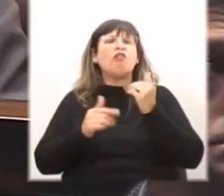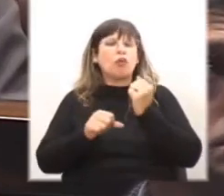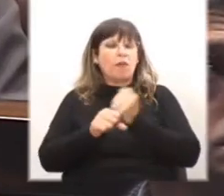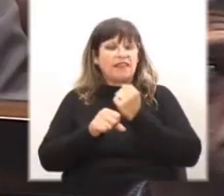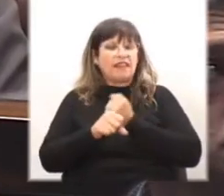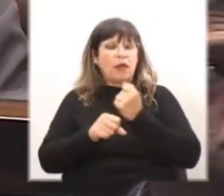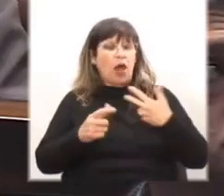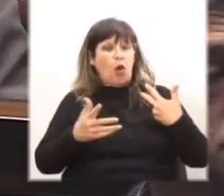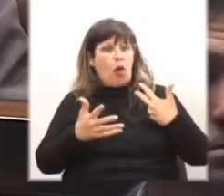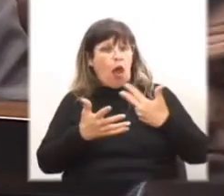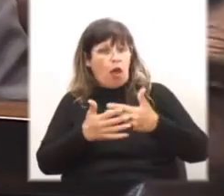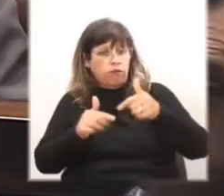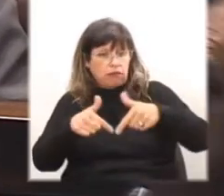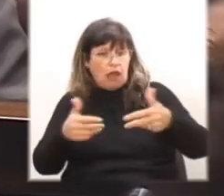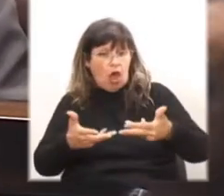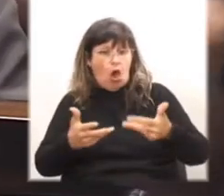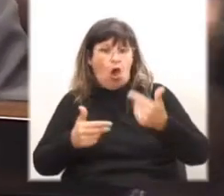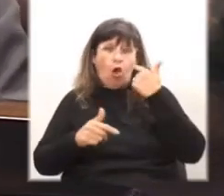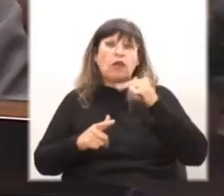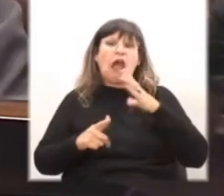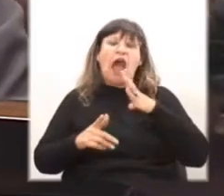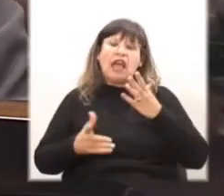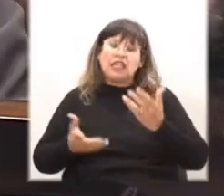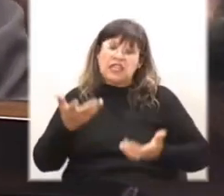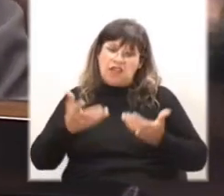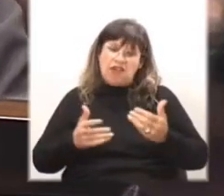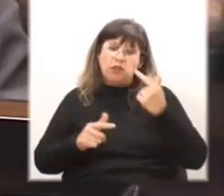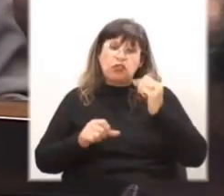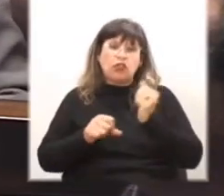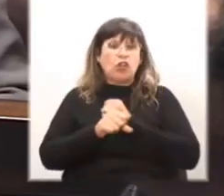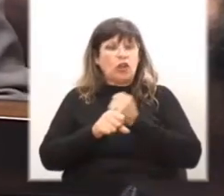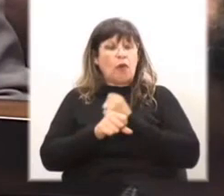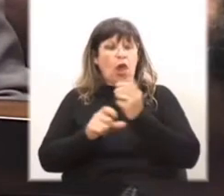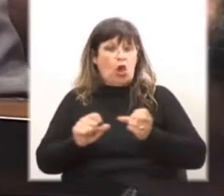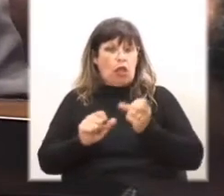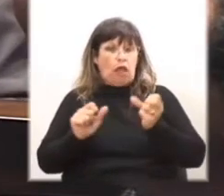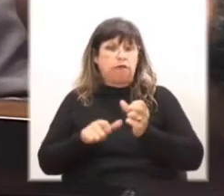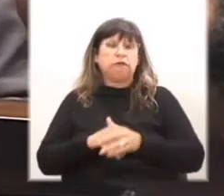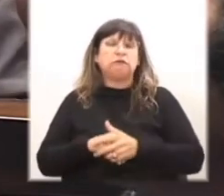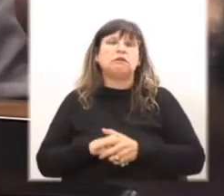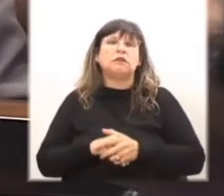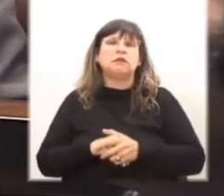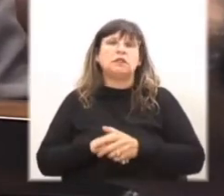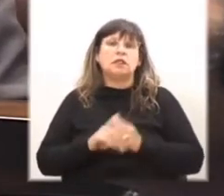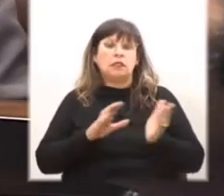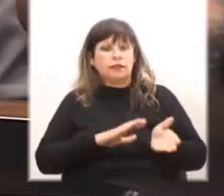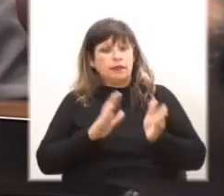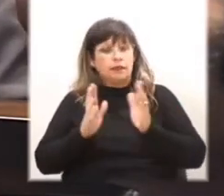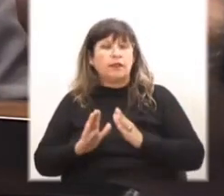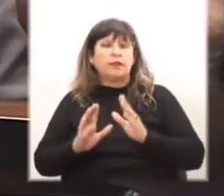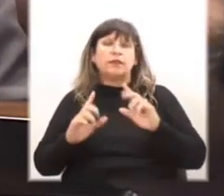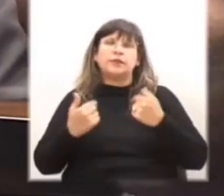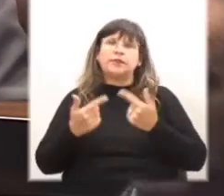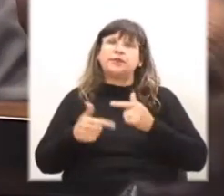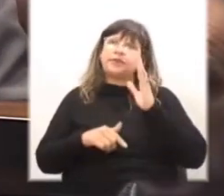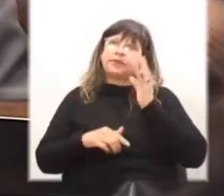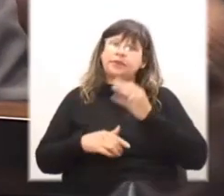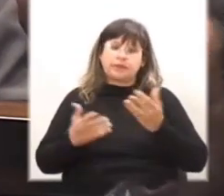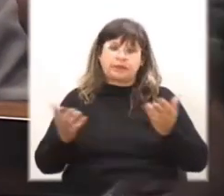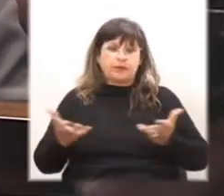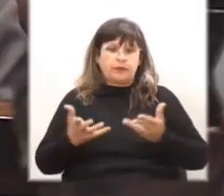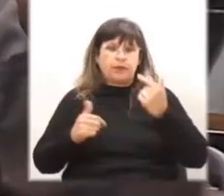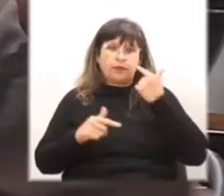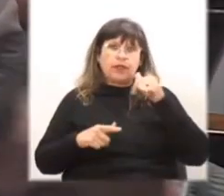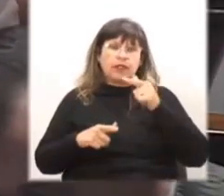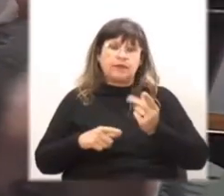la actualidad y si existe una evaluación de las tareas que lleva adelante. Por otro lado, sabemos que actualmente